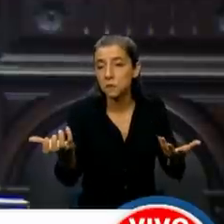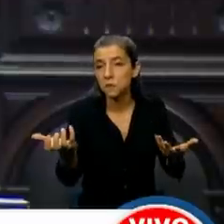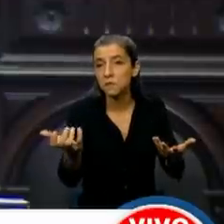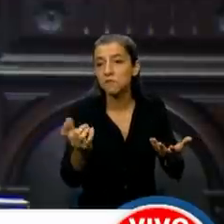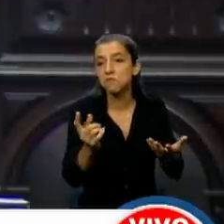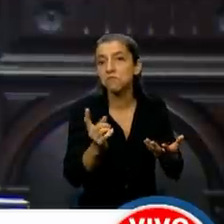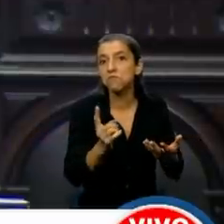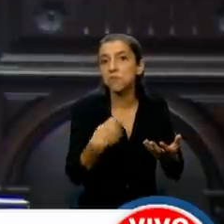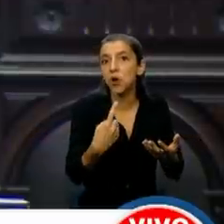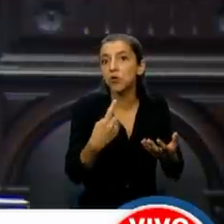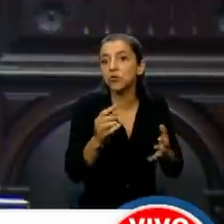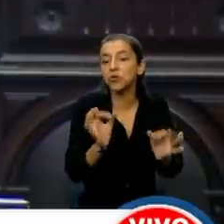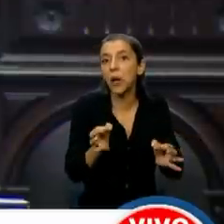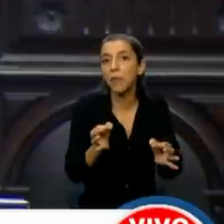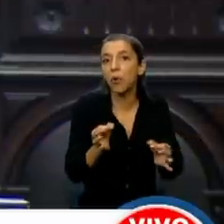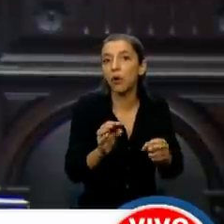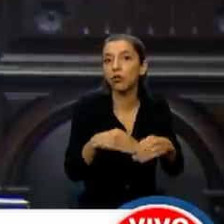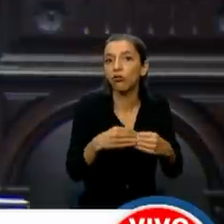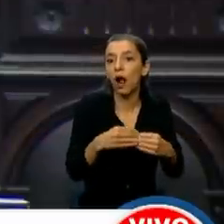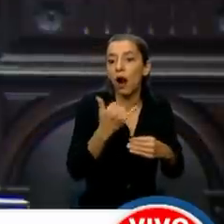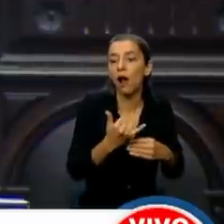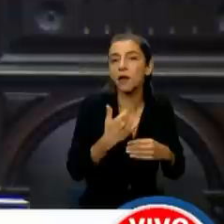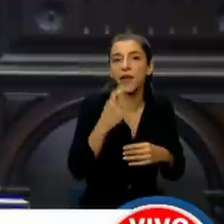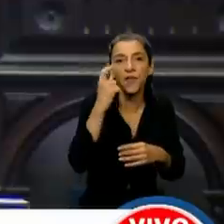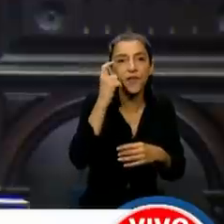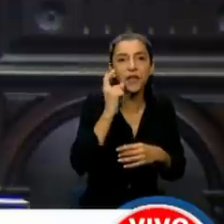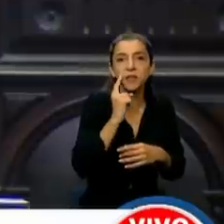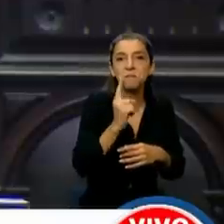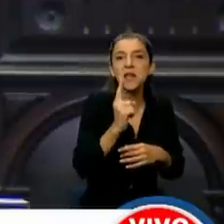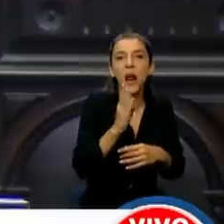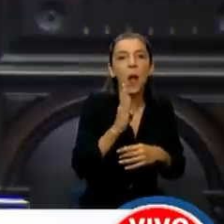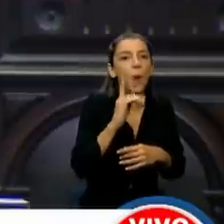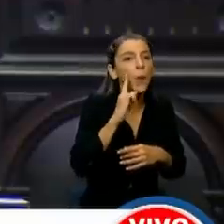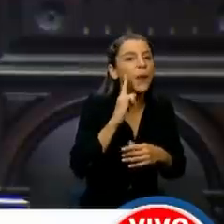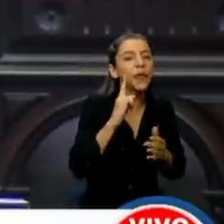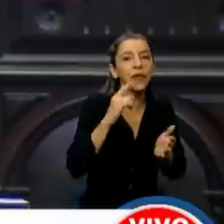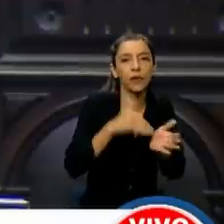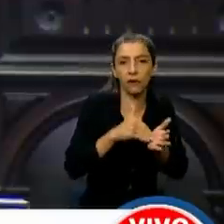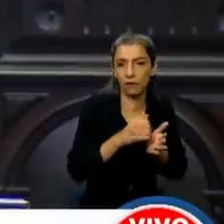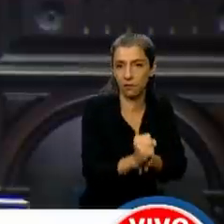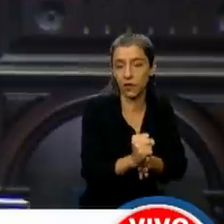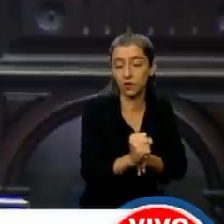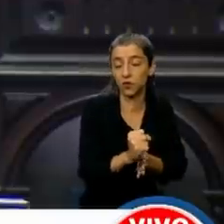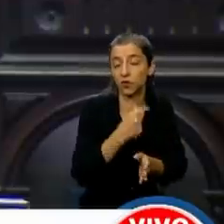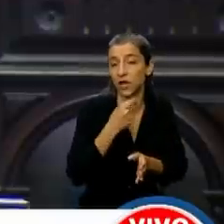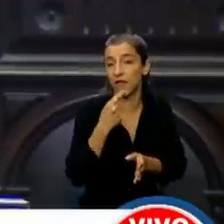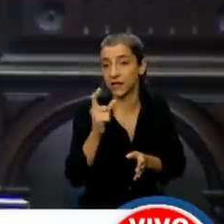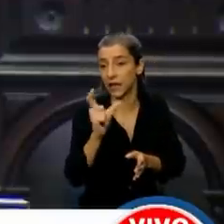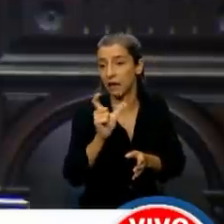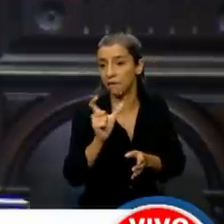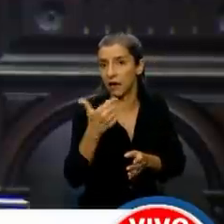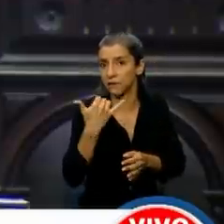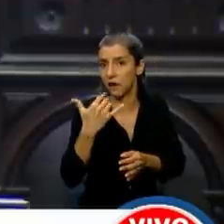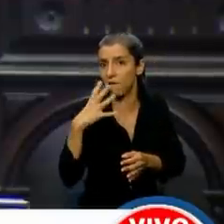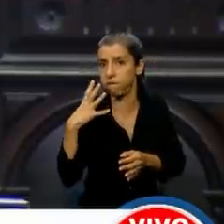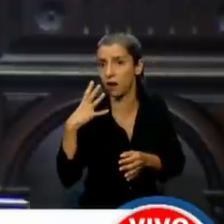una torta de 10 mil billones de pesos con esto quiere decir que no está faltando dinero y de algún lugar tiene que salir entonces lo que estamos haciendo es